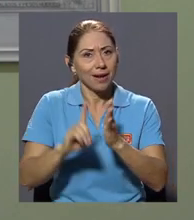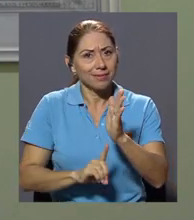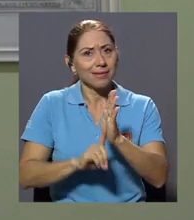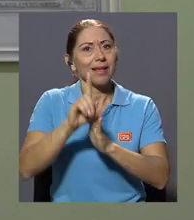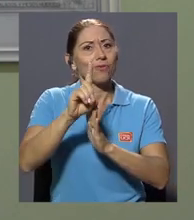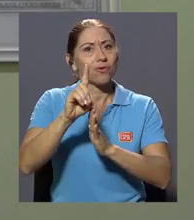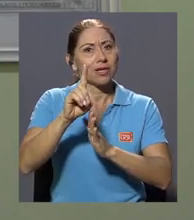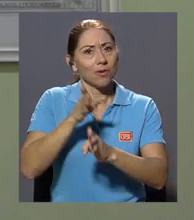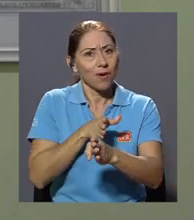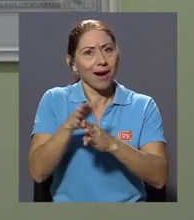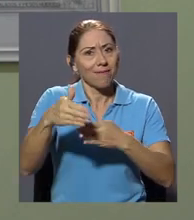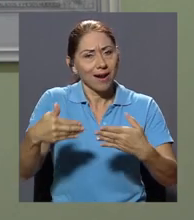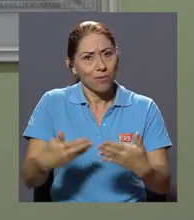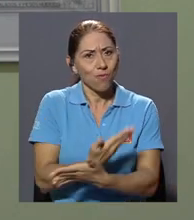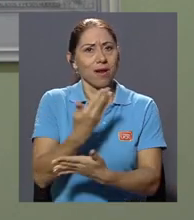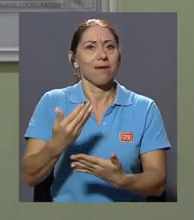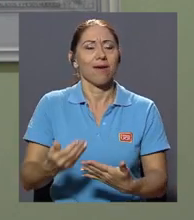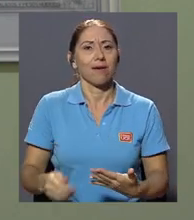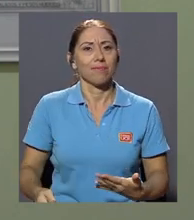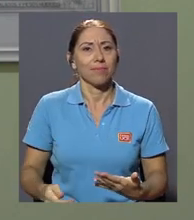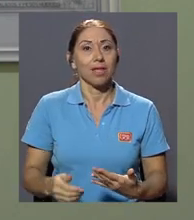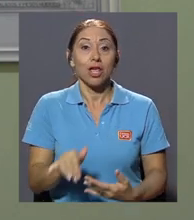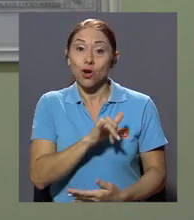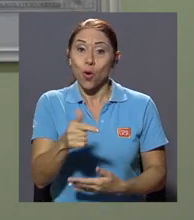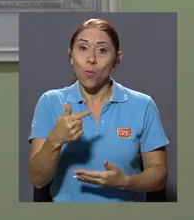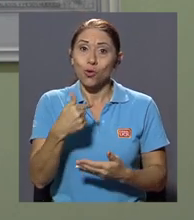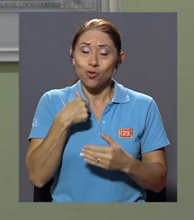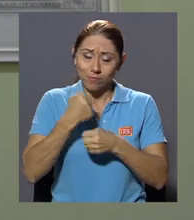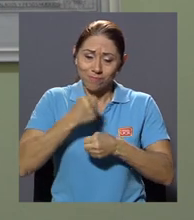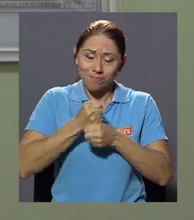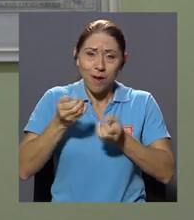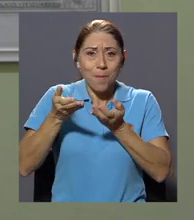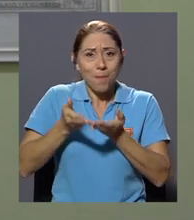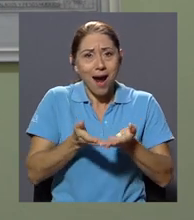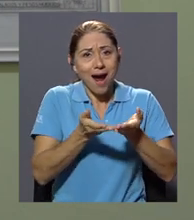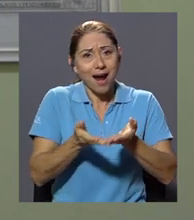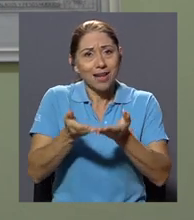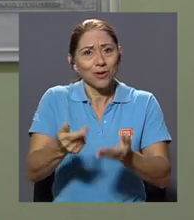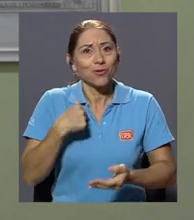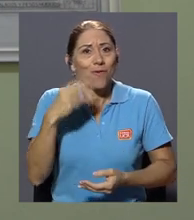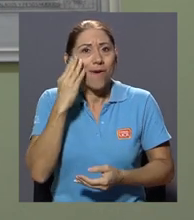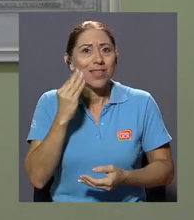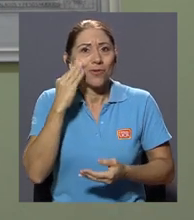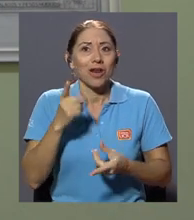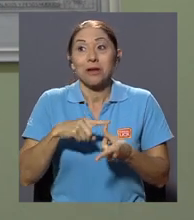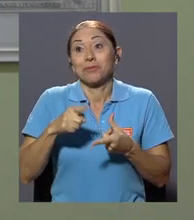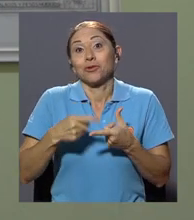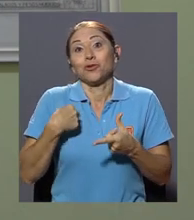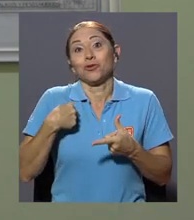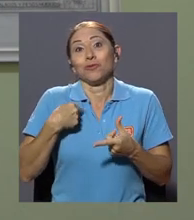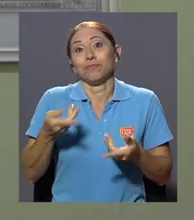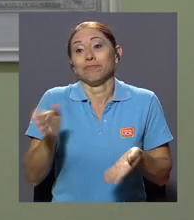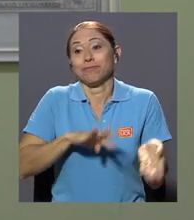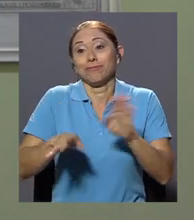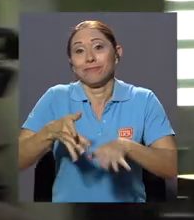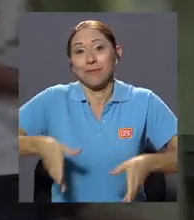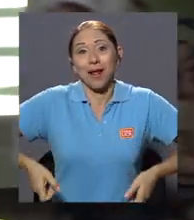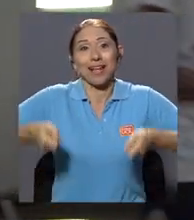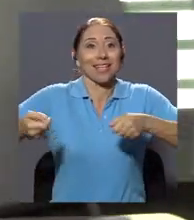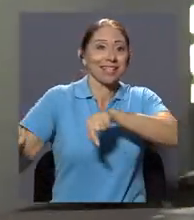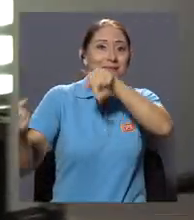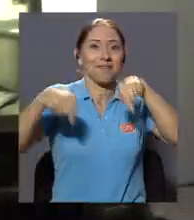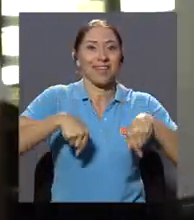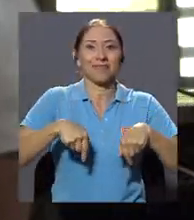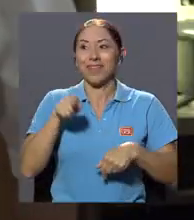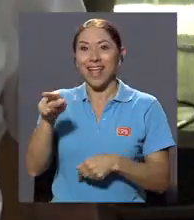desarrollara una carrera nueva. Y como soy marino y soy aventurero, pues agarré las maletas y me vine.